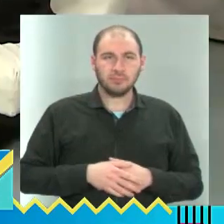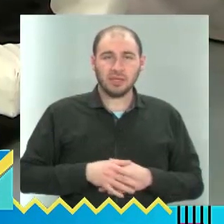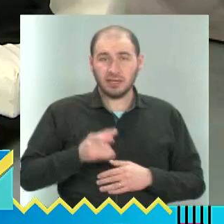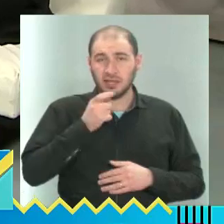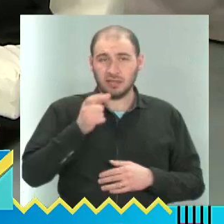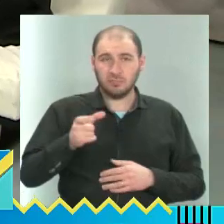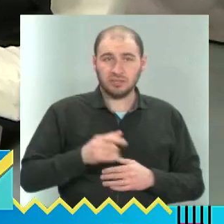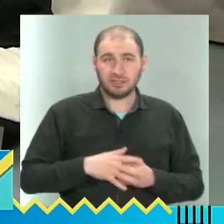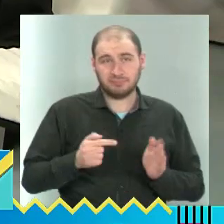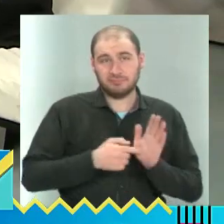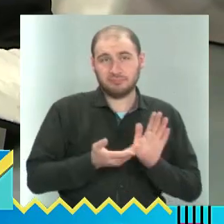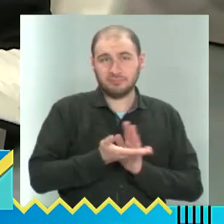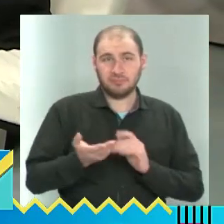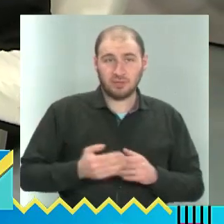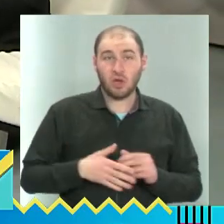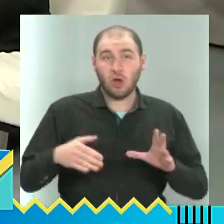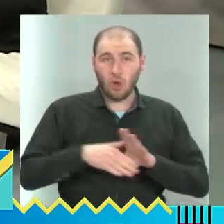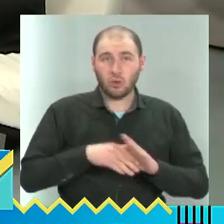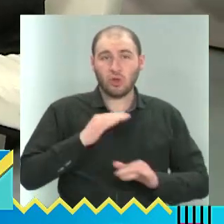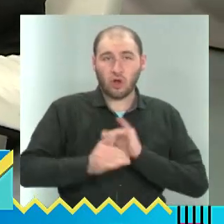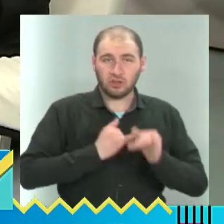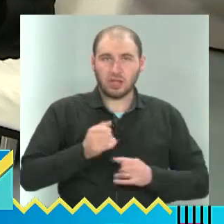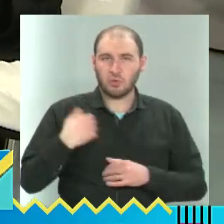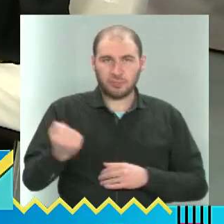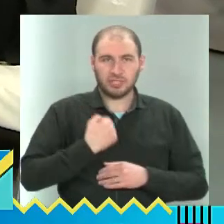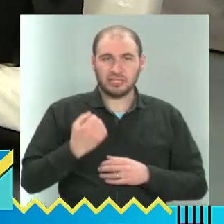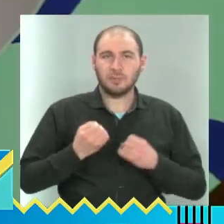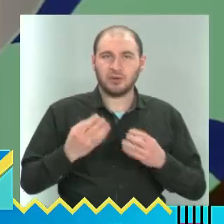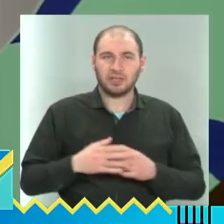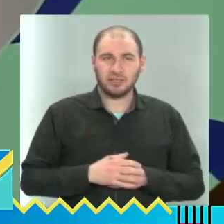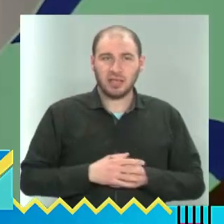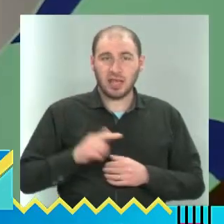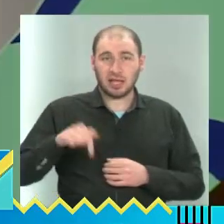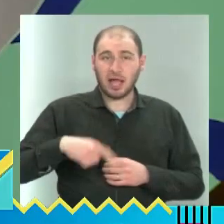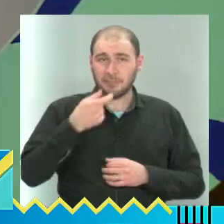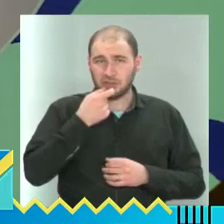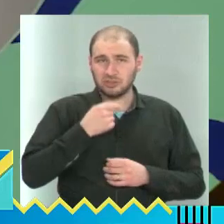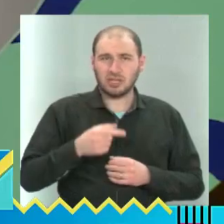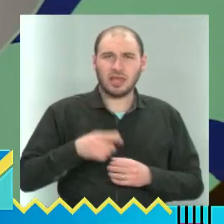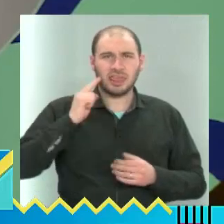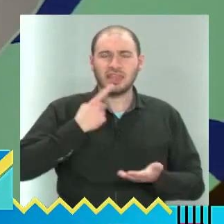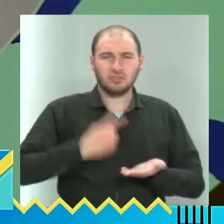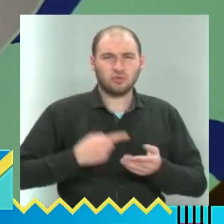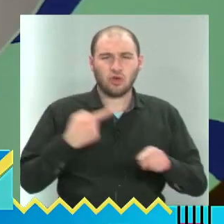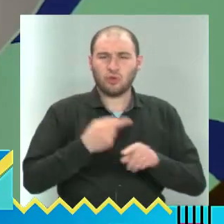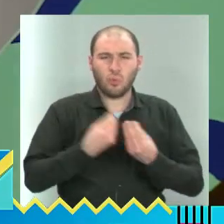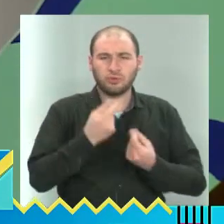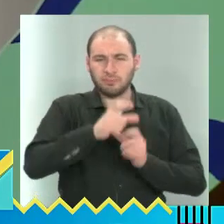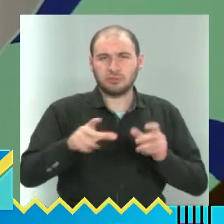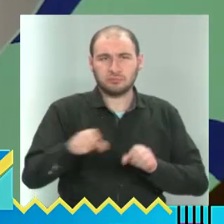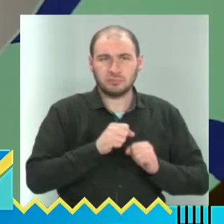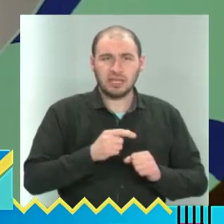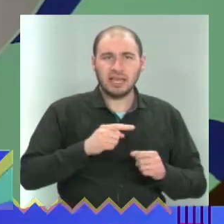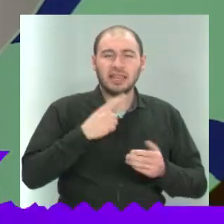respuesta está a la vista y justamente hay que contarla, eso está bueno. Porque aquí en Mendoza hay muchísimas sentencias condenatorias por trata de personas, hay